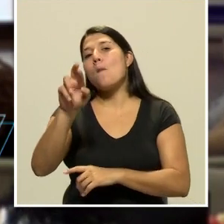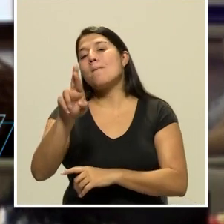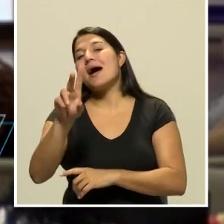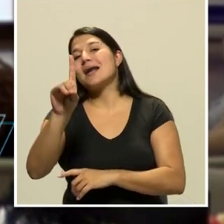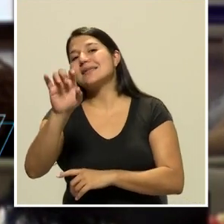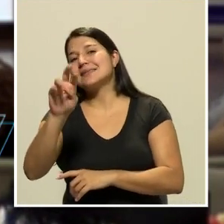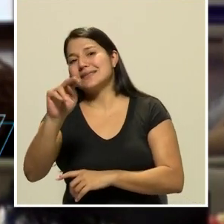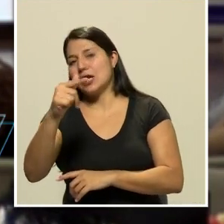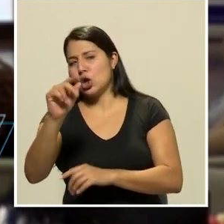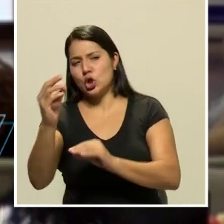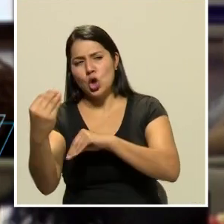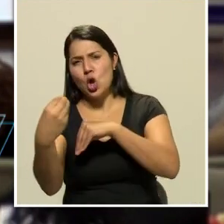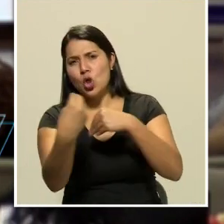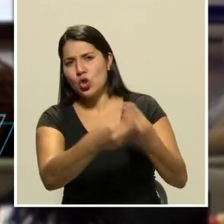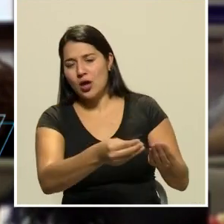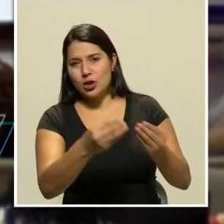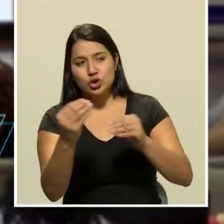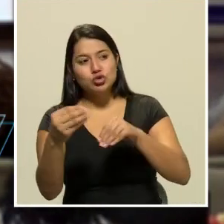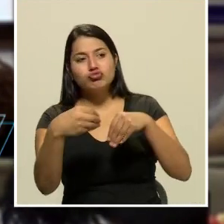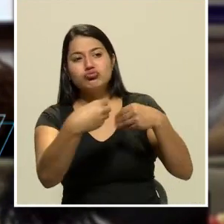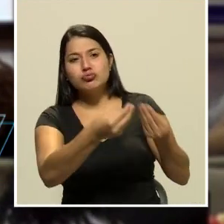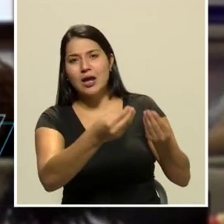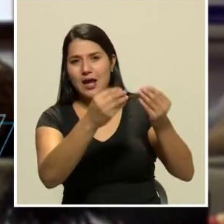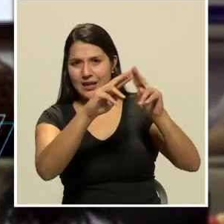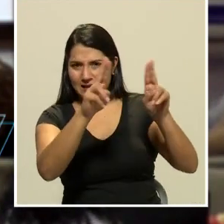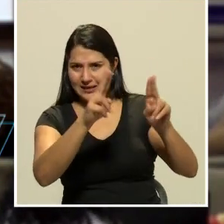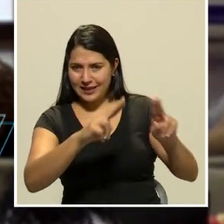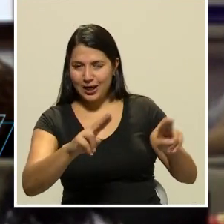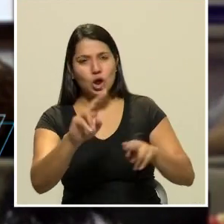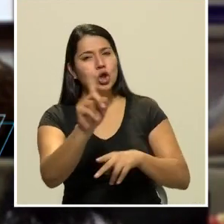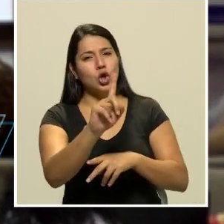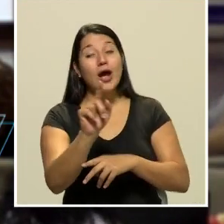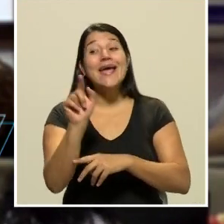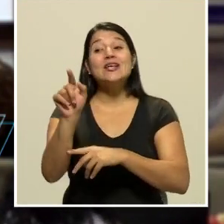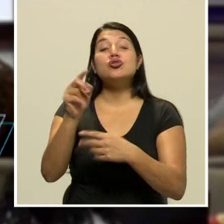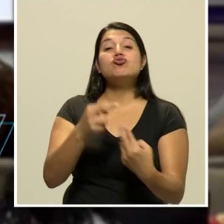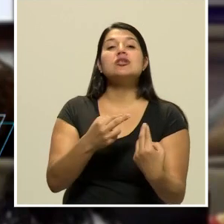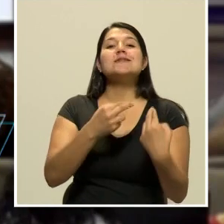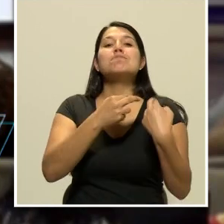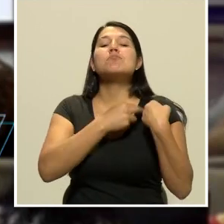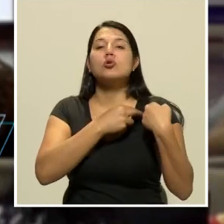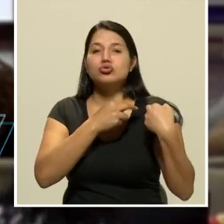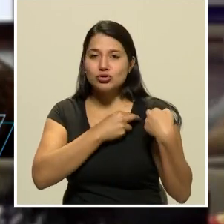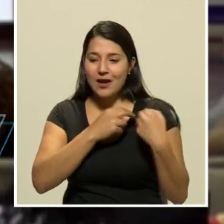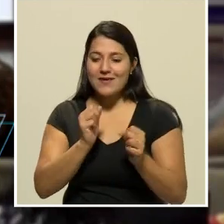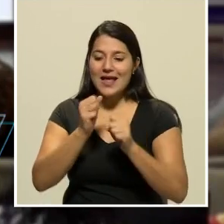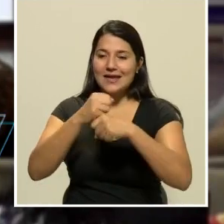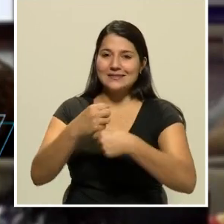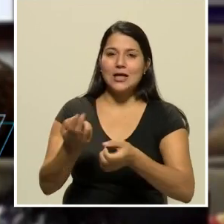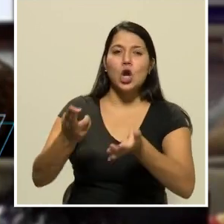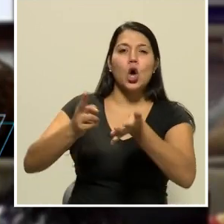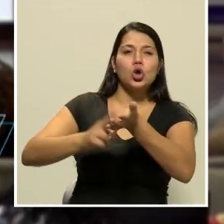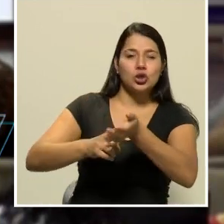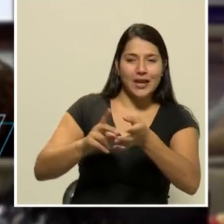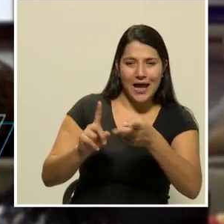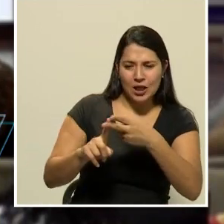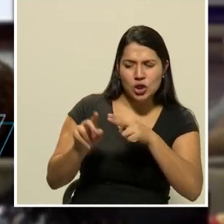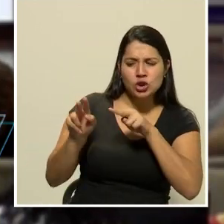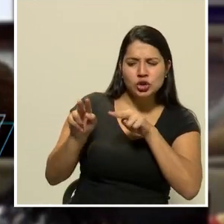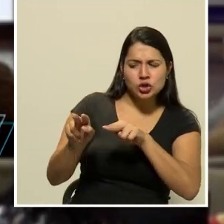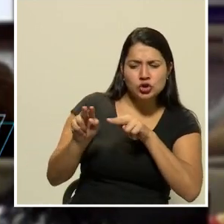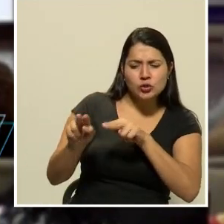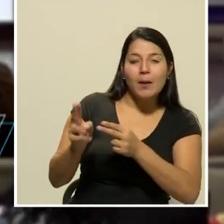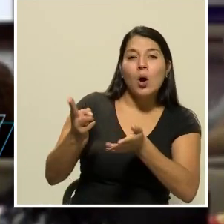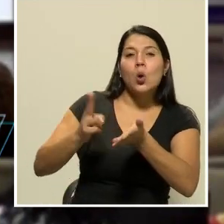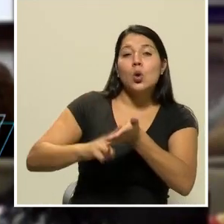a encargarse de armar un contrato con proveedores y de supervisar esos contratos para que se dé